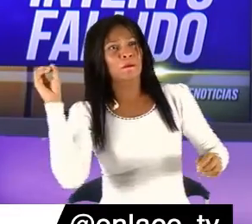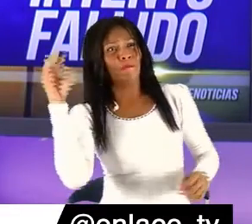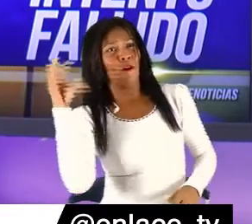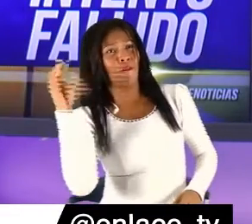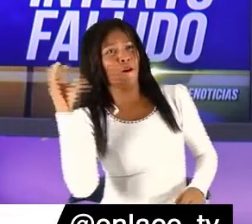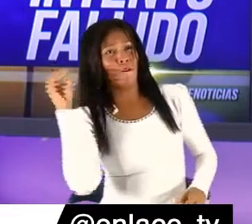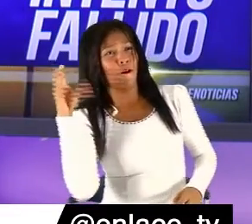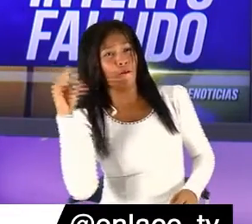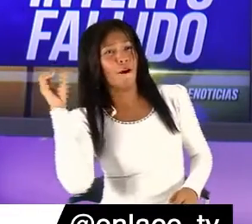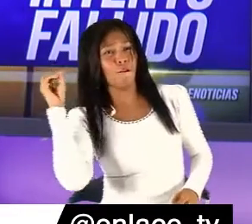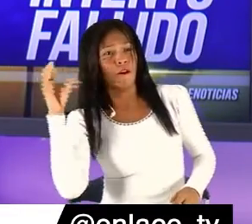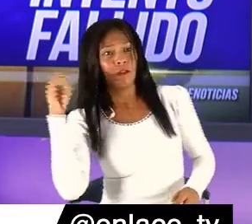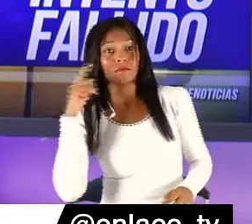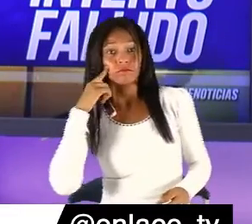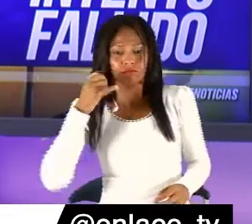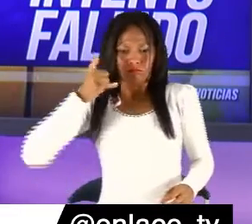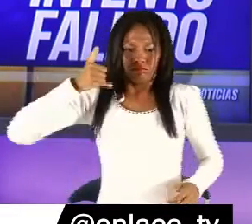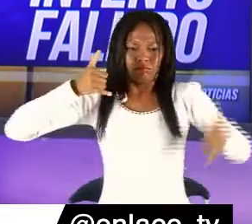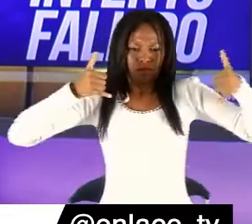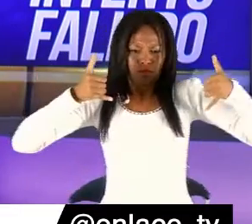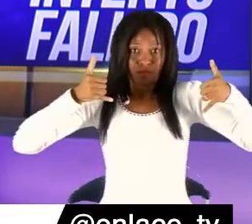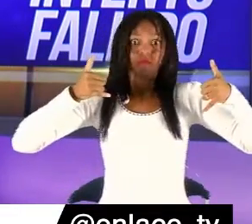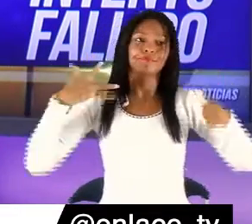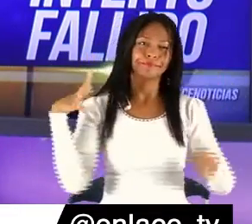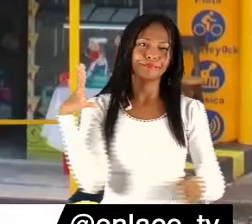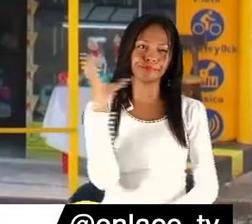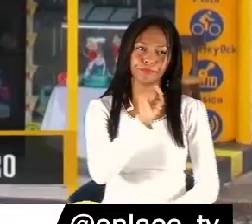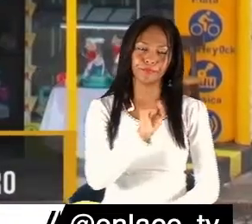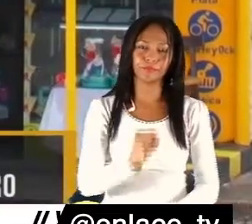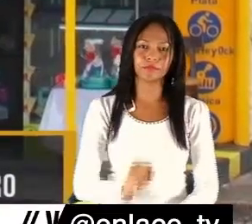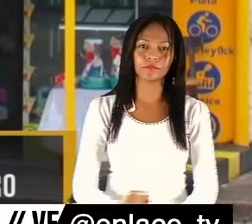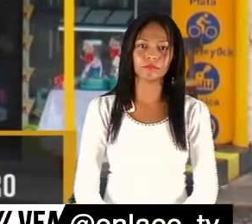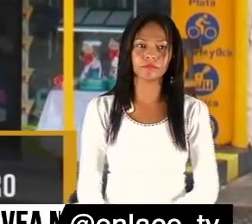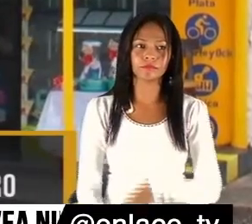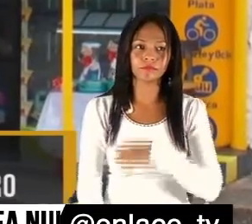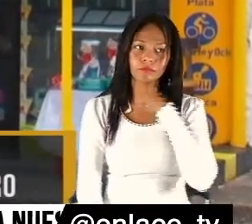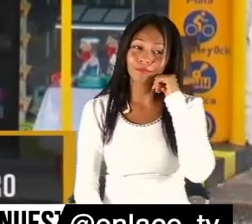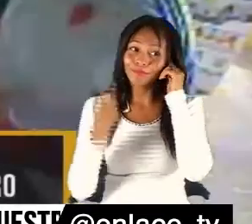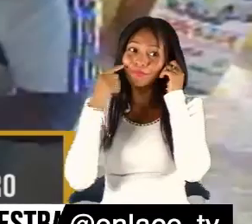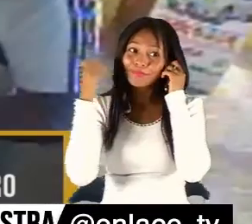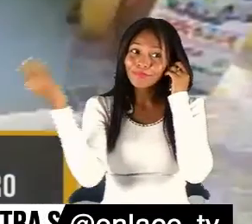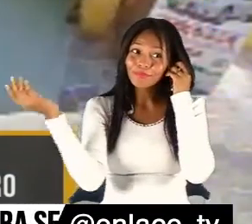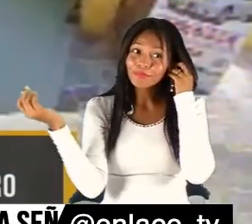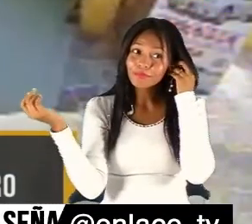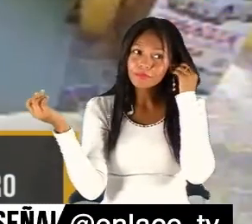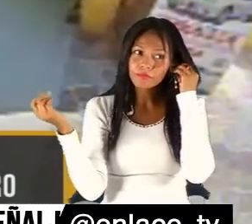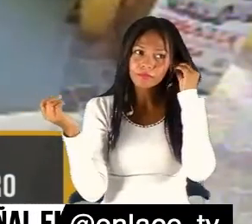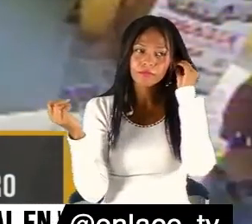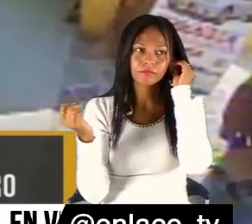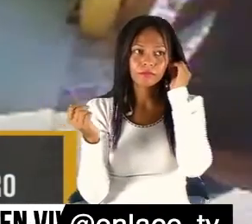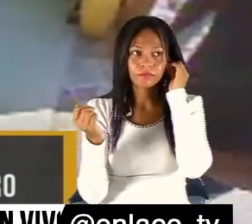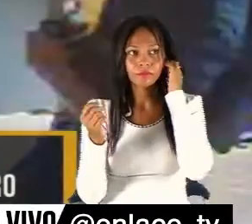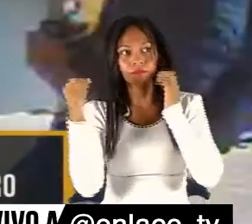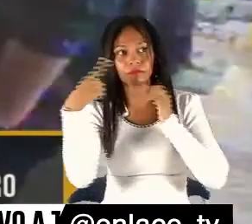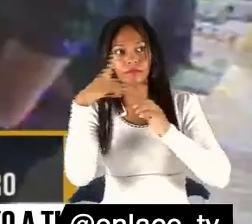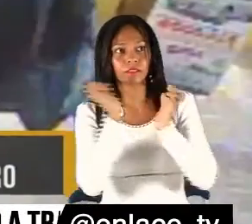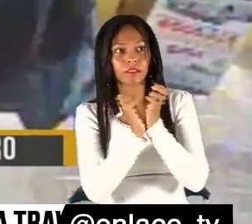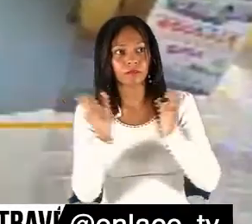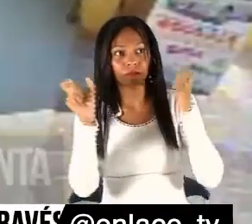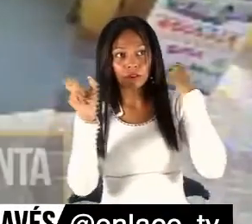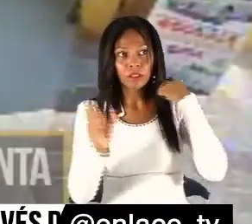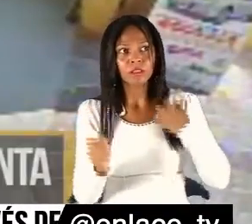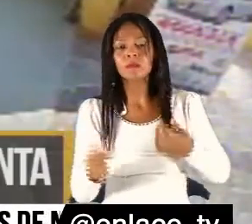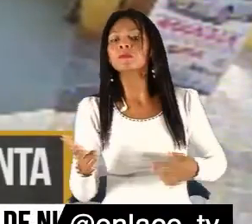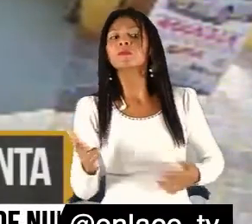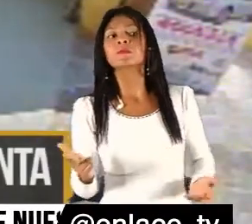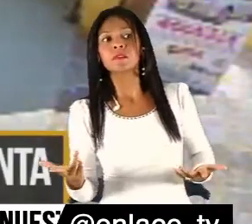quedó grabado en cámaras de seguridad. A esta compraventa del barrio Primero de Mayo llegan dos sujetos intentando hurtar a quienes están al